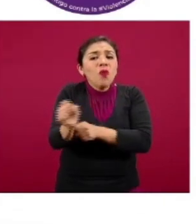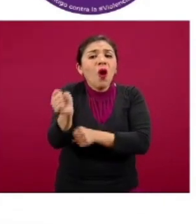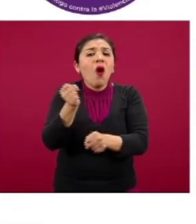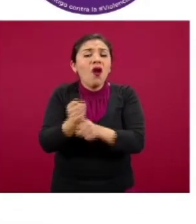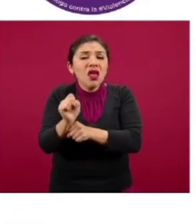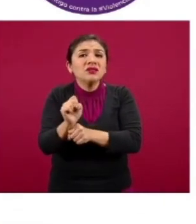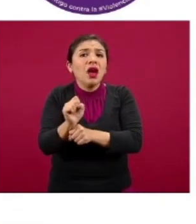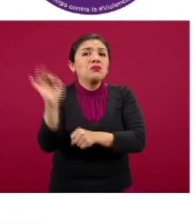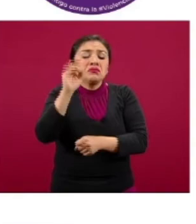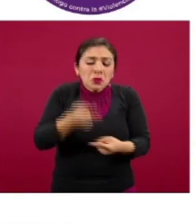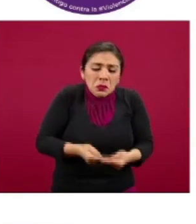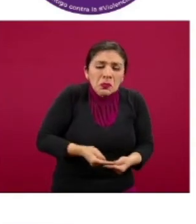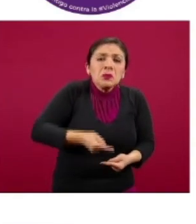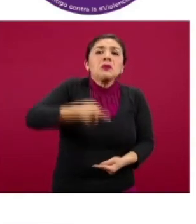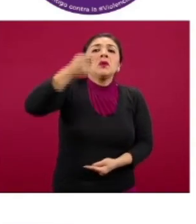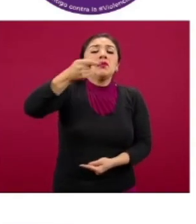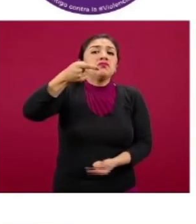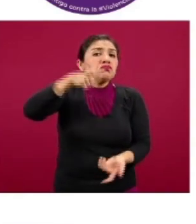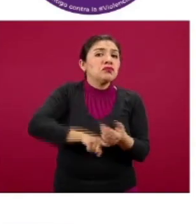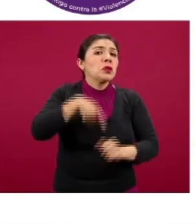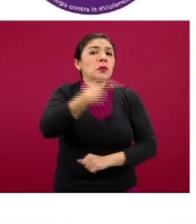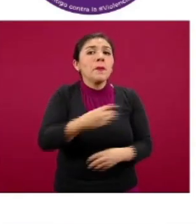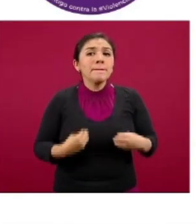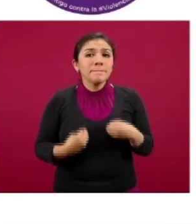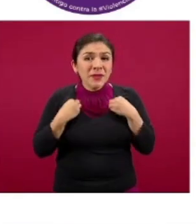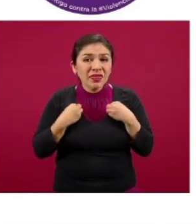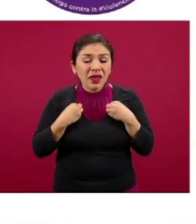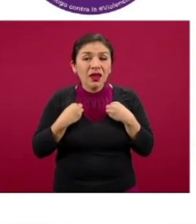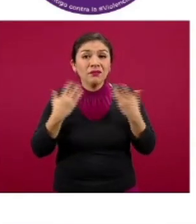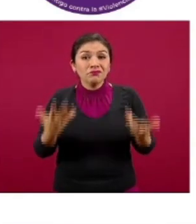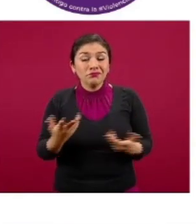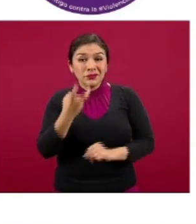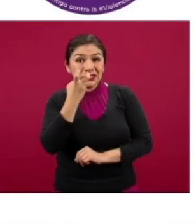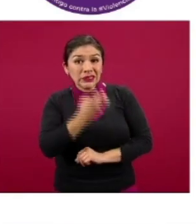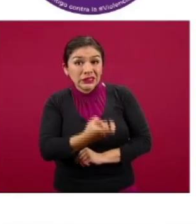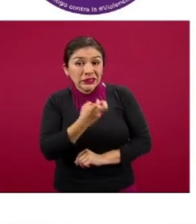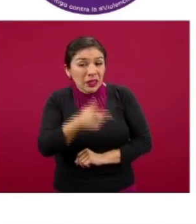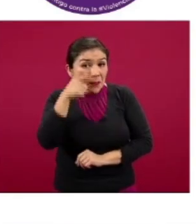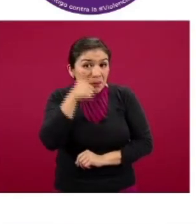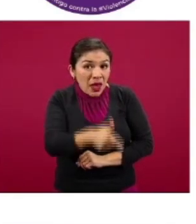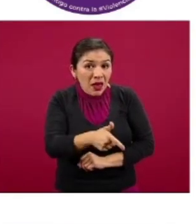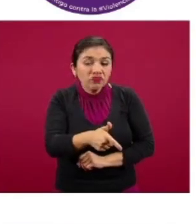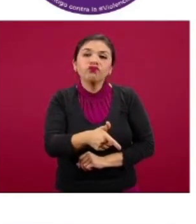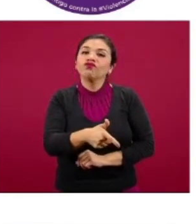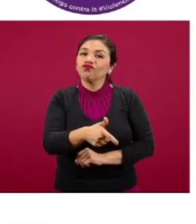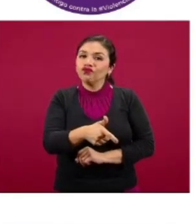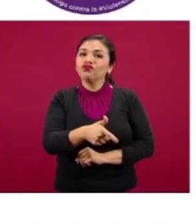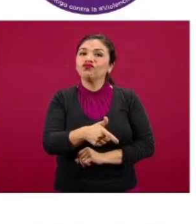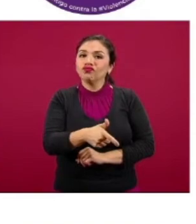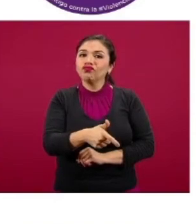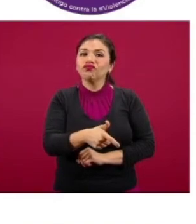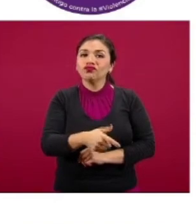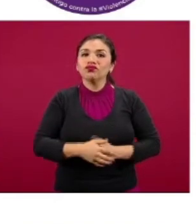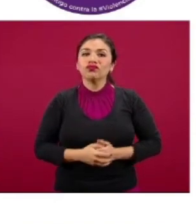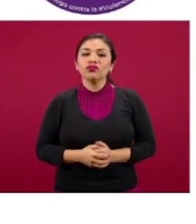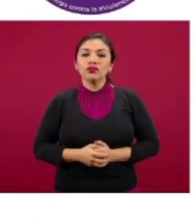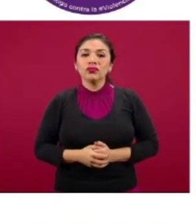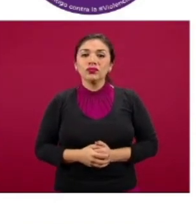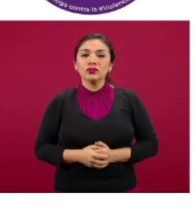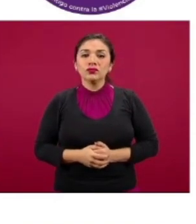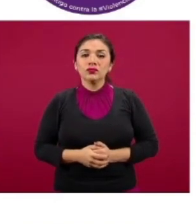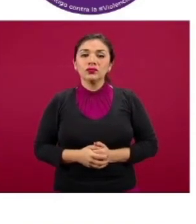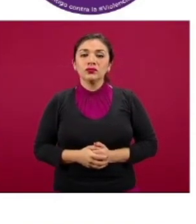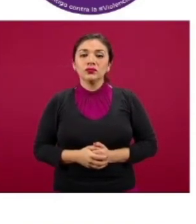vez en su vida. Y esto que es las cifras de